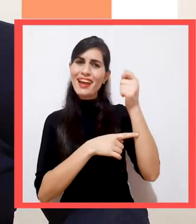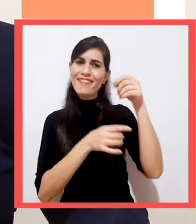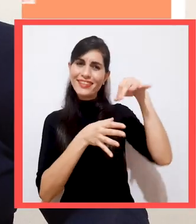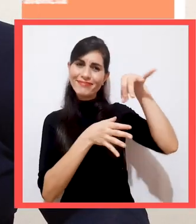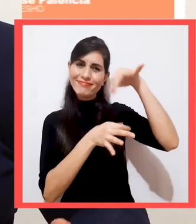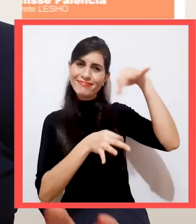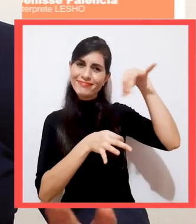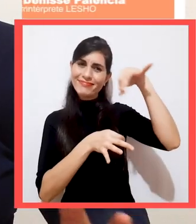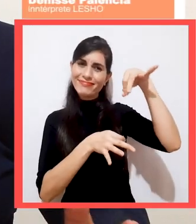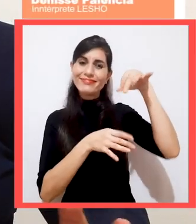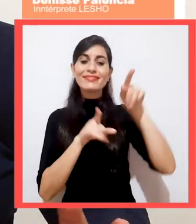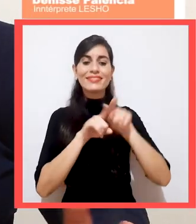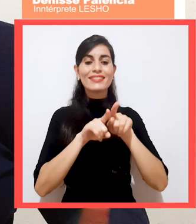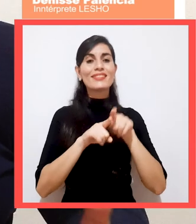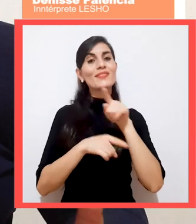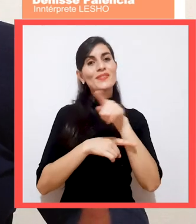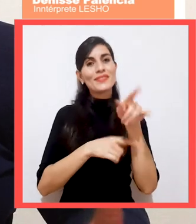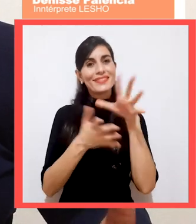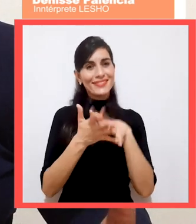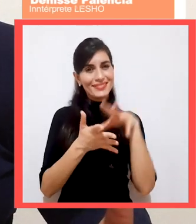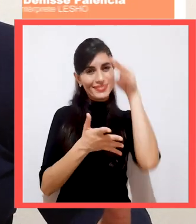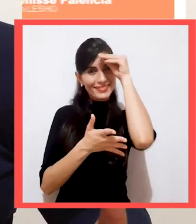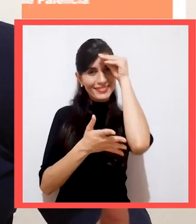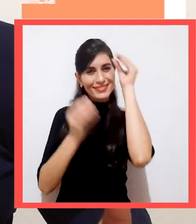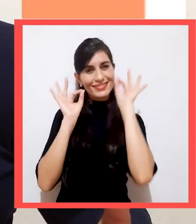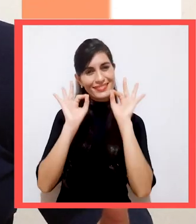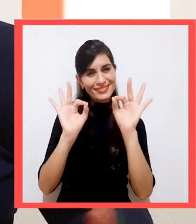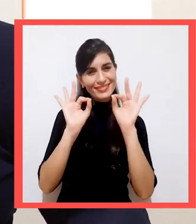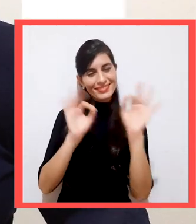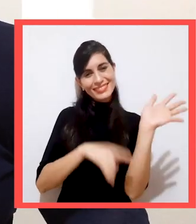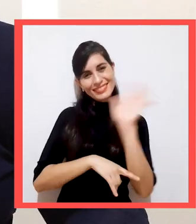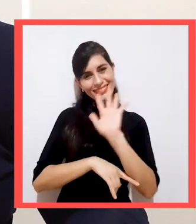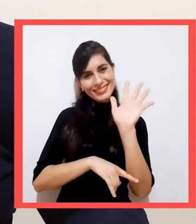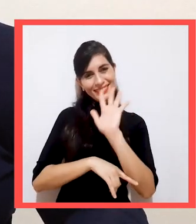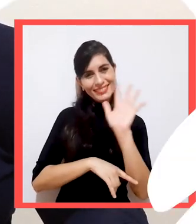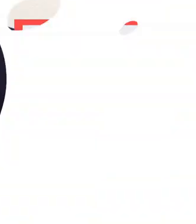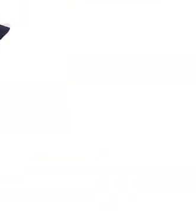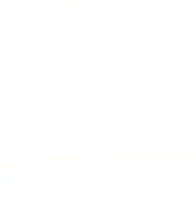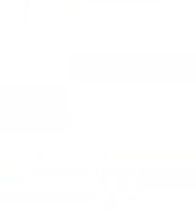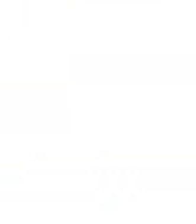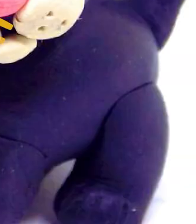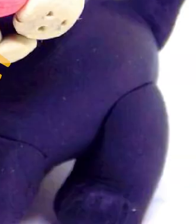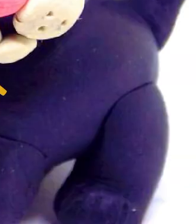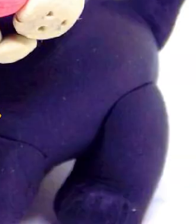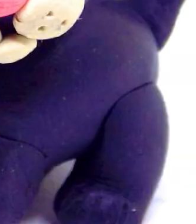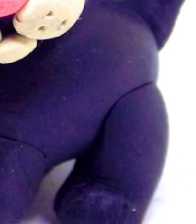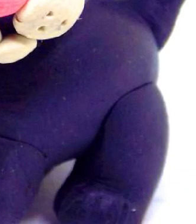Espero que estos nuevos aprendizajes sean de mucho provecho para ustedes. Nos vemos en la próxima.